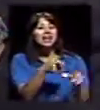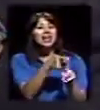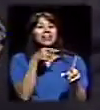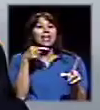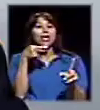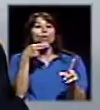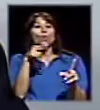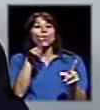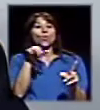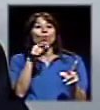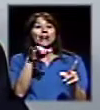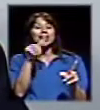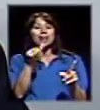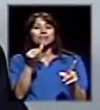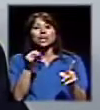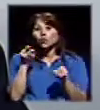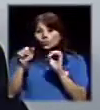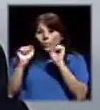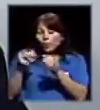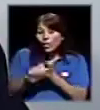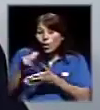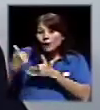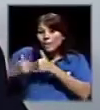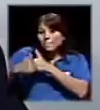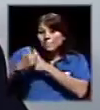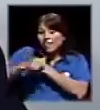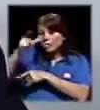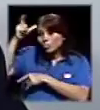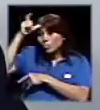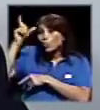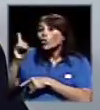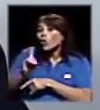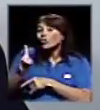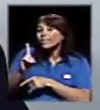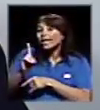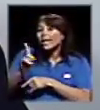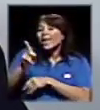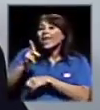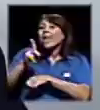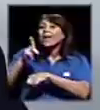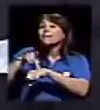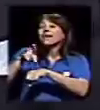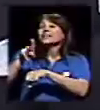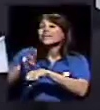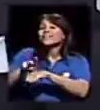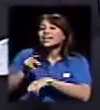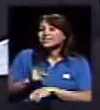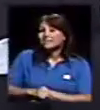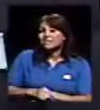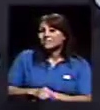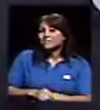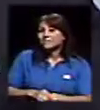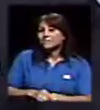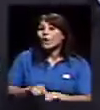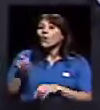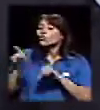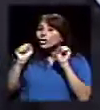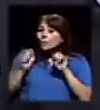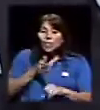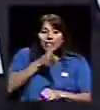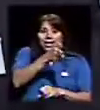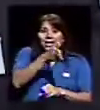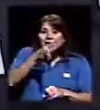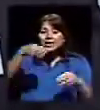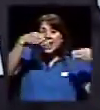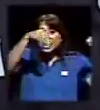Víquez. Por decirle cosas de pasada nomás, ¿verdad? Claro. Y usted puede ir a las tiendas de los palestinos en